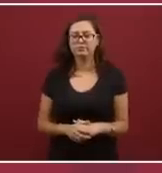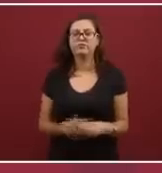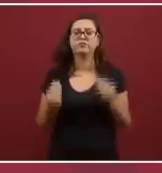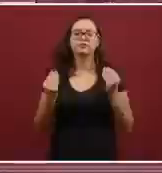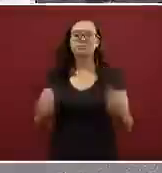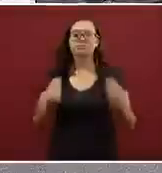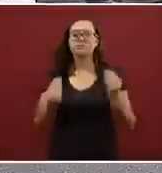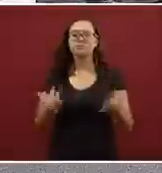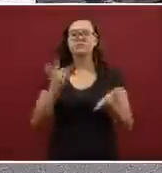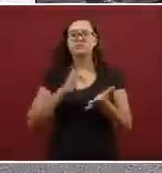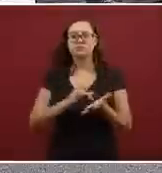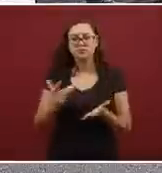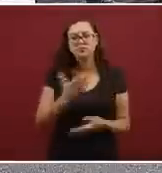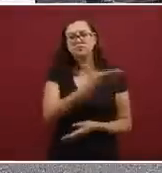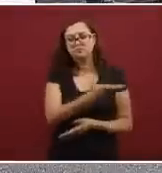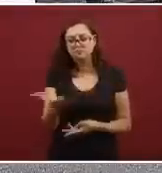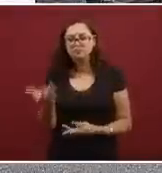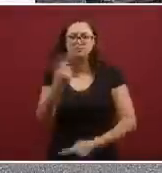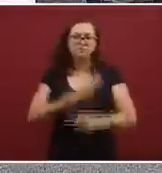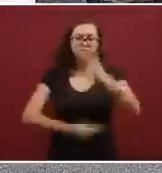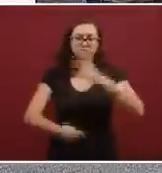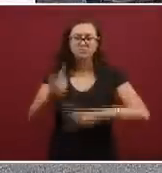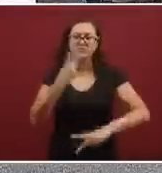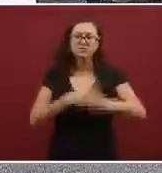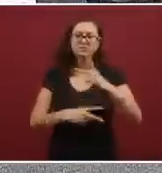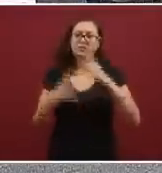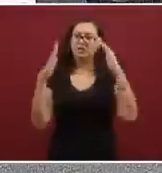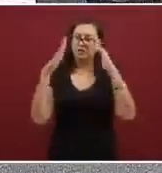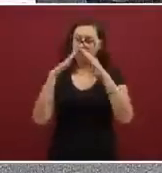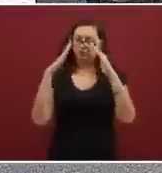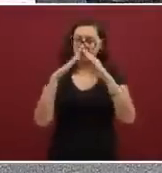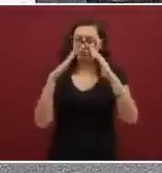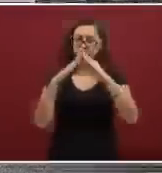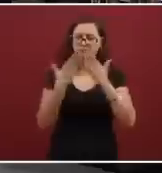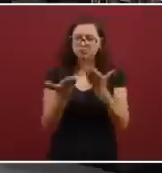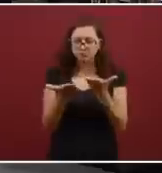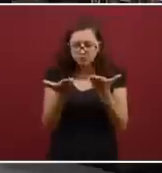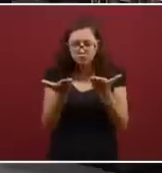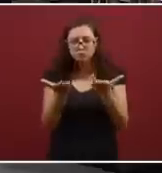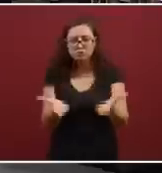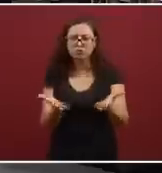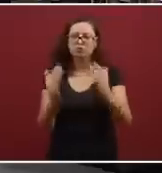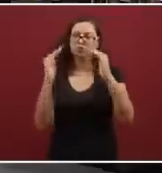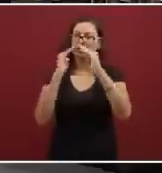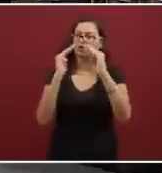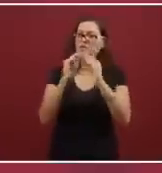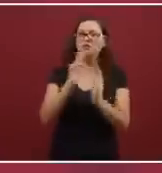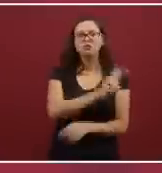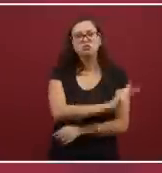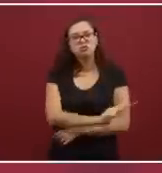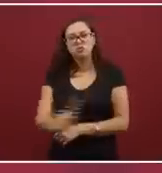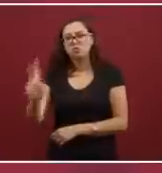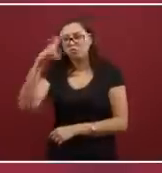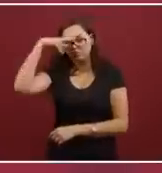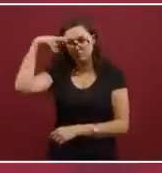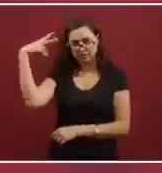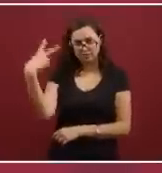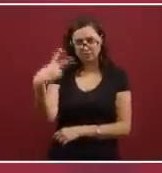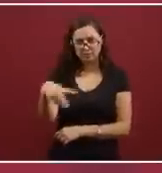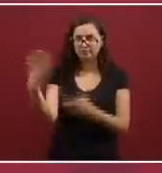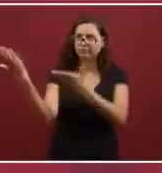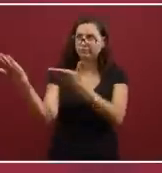Muchas gracias por venir. Esta es la casa de ustedes, es la casa de todos los